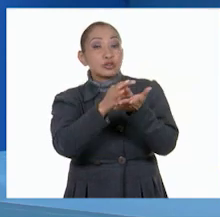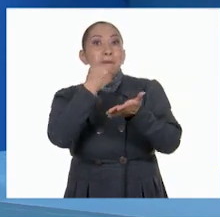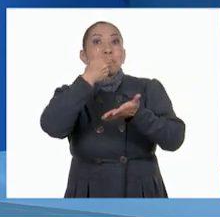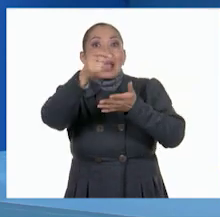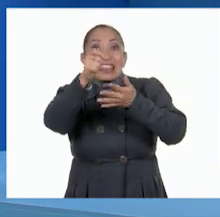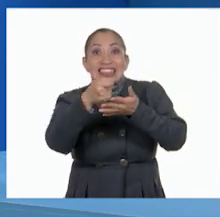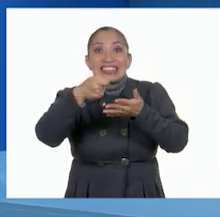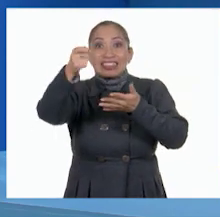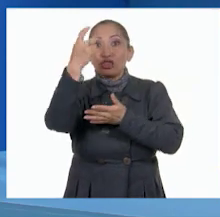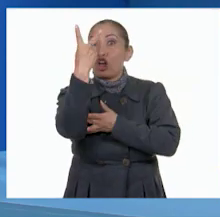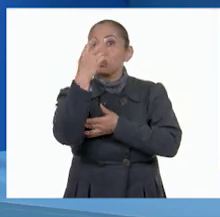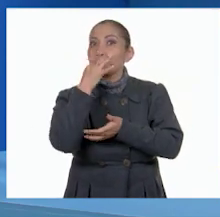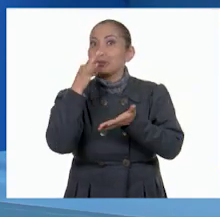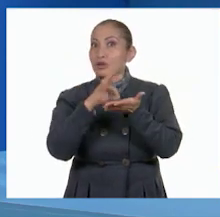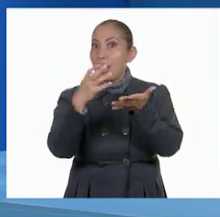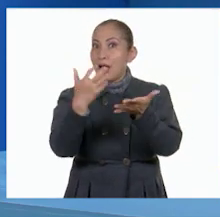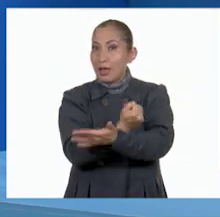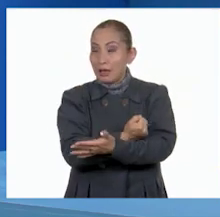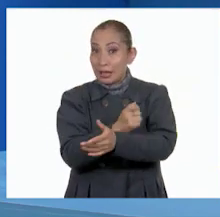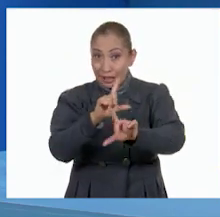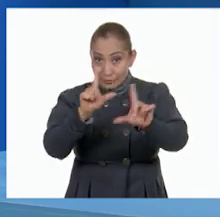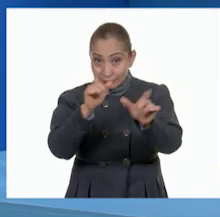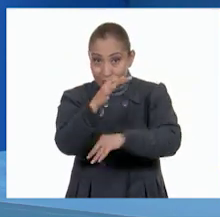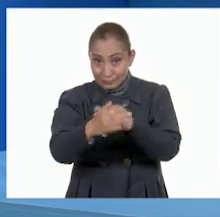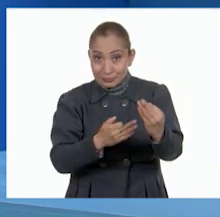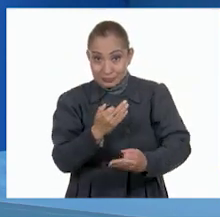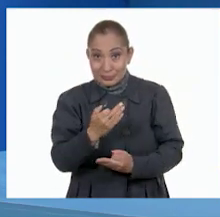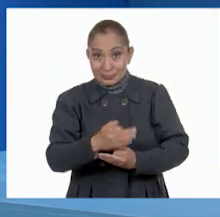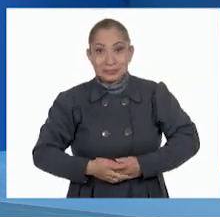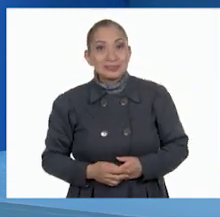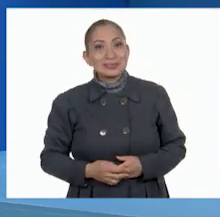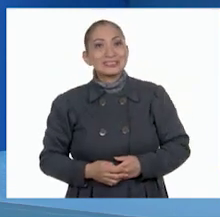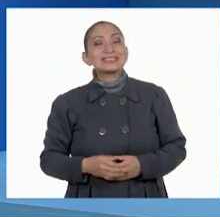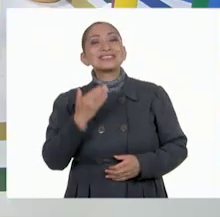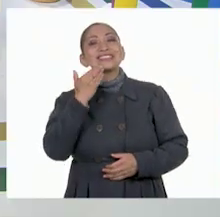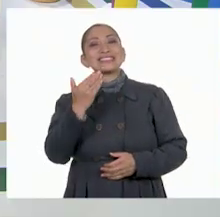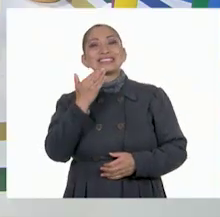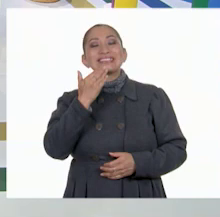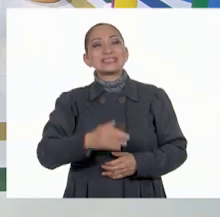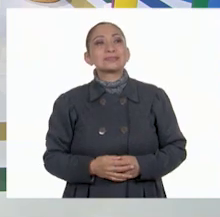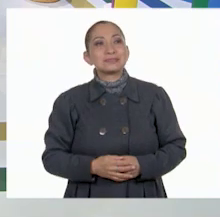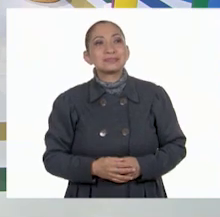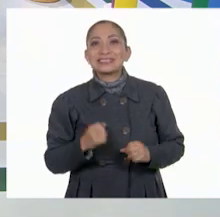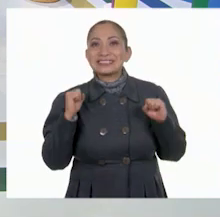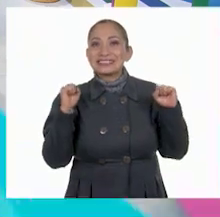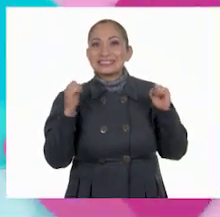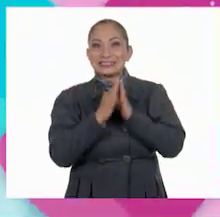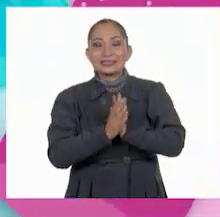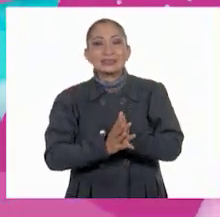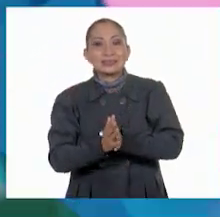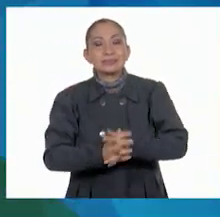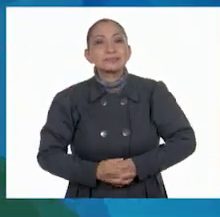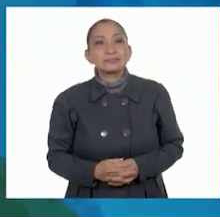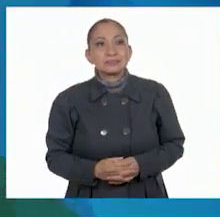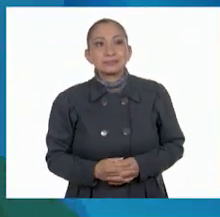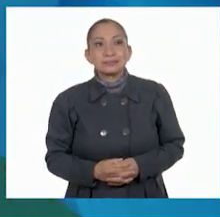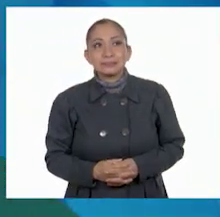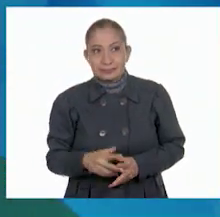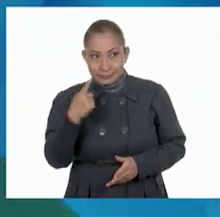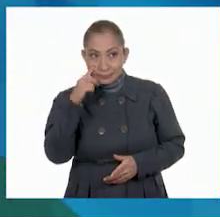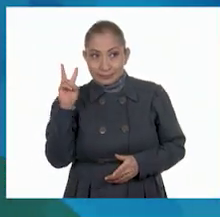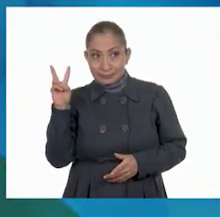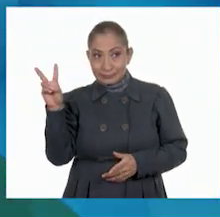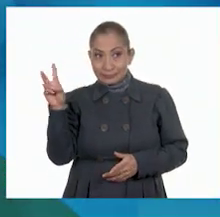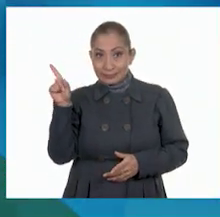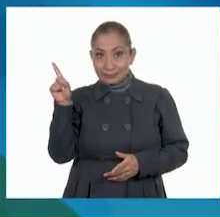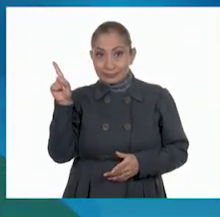cada acierto. ¿Están listas y listos? Sí, muy bien. Sí. Muy bien. Pues bien. Entonces,